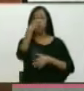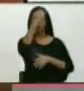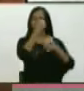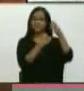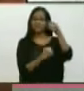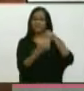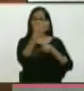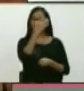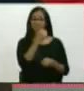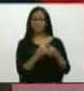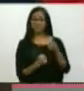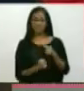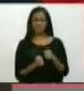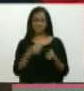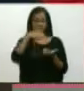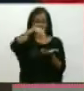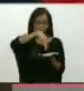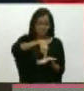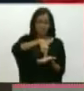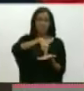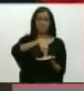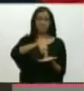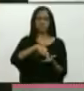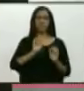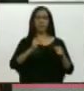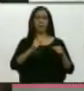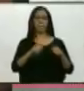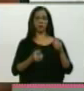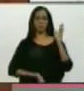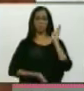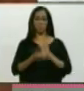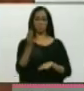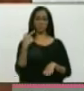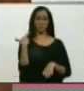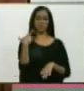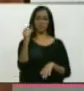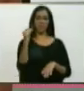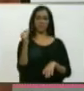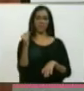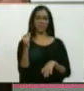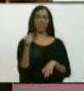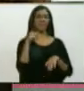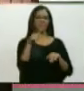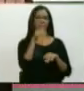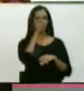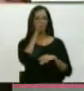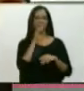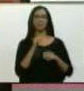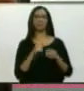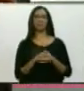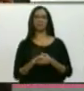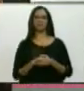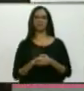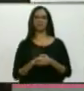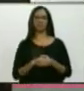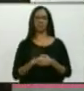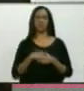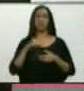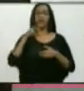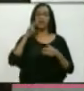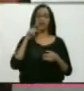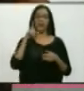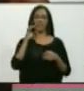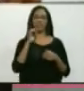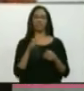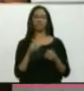mecate. ¿Verdad? Y ahí es donde empieza. Y en una moto Rappi. Y en una moto Rappi, que es ahí en donde empieza la mamadera de gallo. Rappi es un servicio de